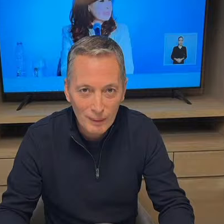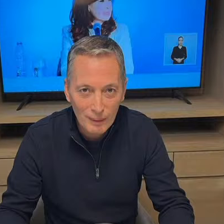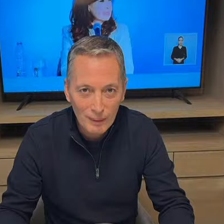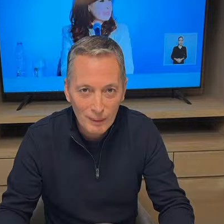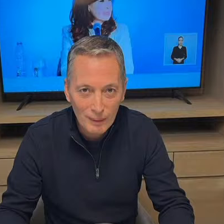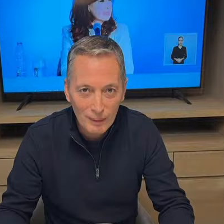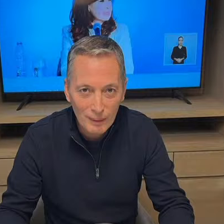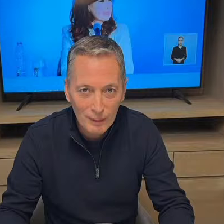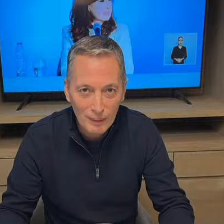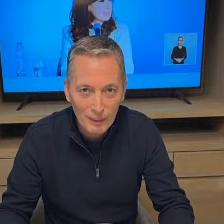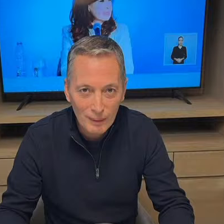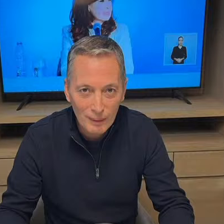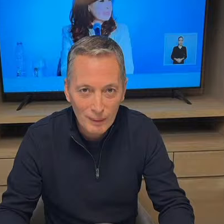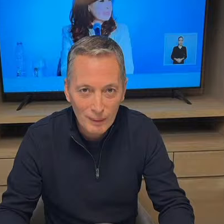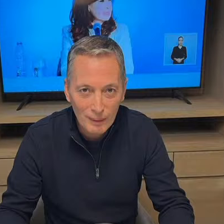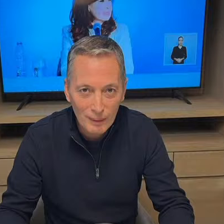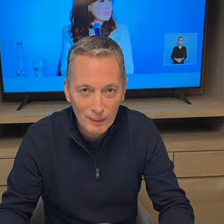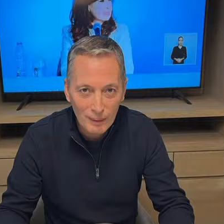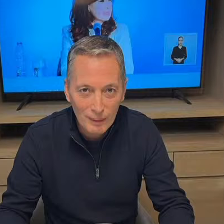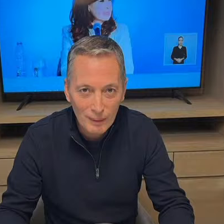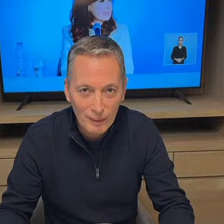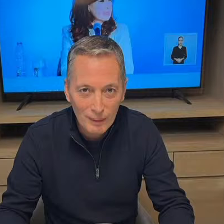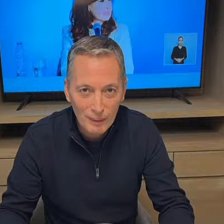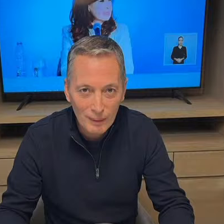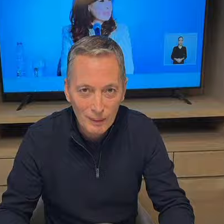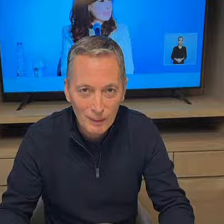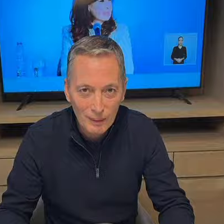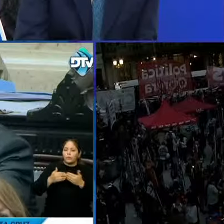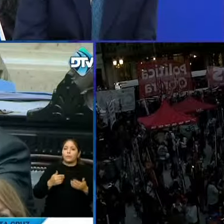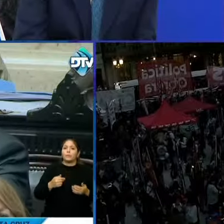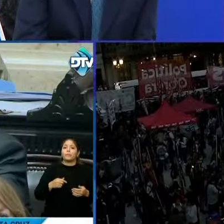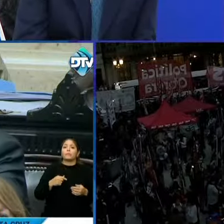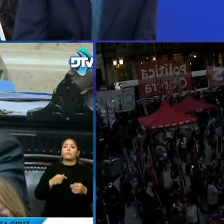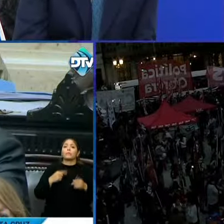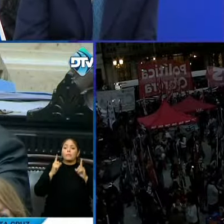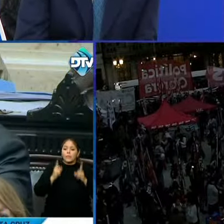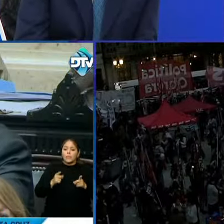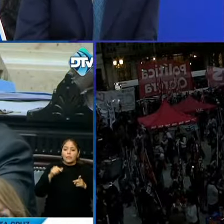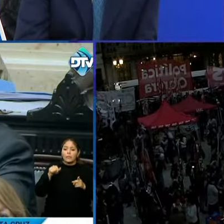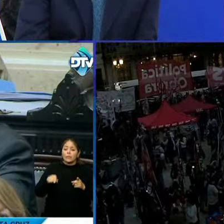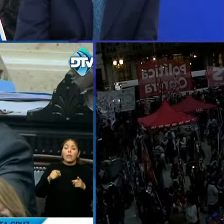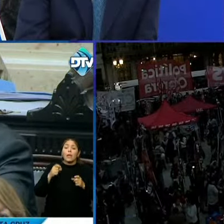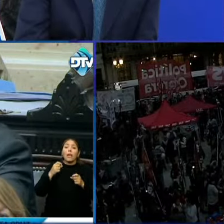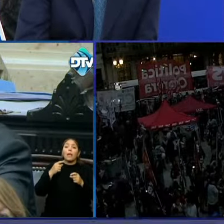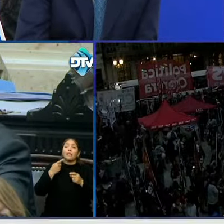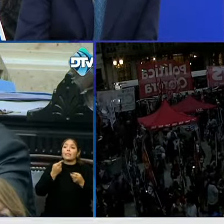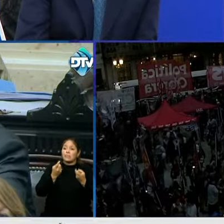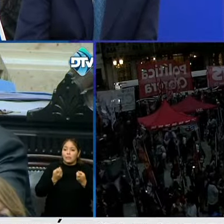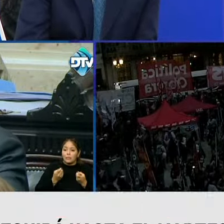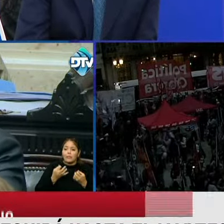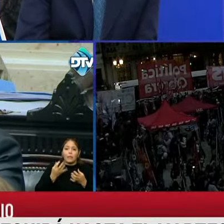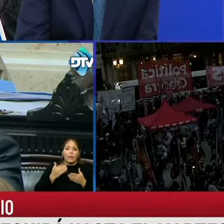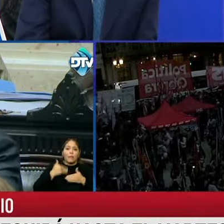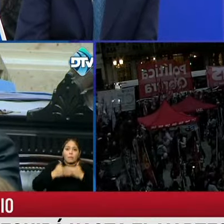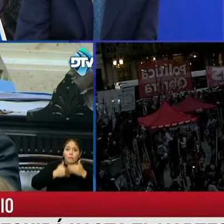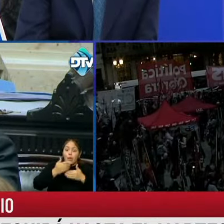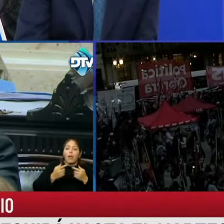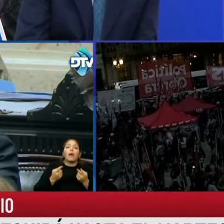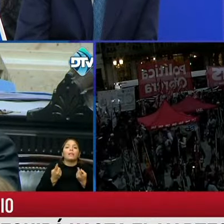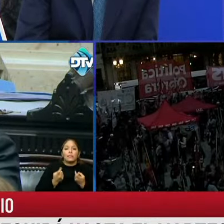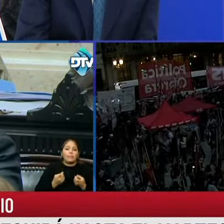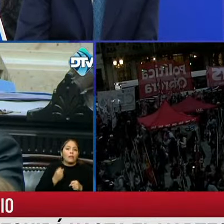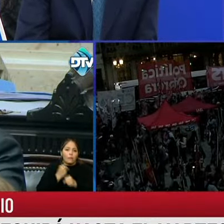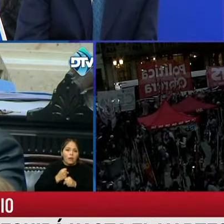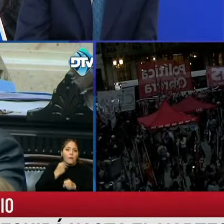Edu? Sí. En soledad este hombre denunció a Máximo Kirchner cuando claro. Máximo Kirchner tenía mucho poder. Me planto. Claro. ¿Te acuerdas sí, que dijo me planto? En plena pandemia. Estaba